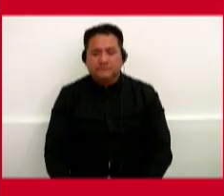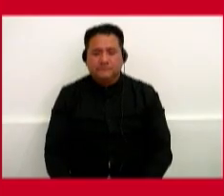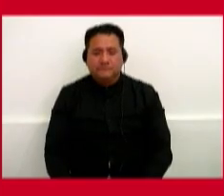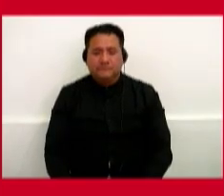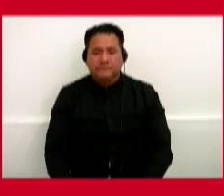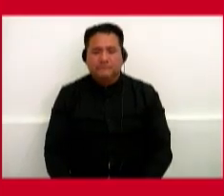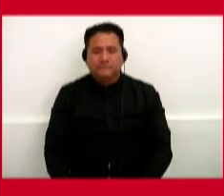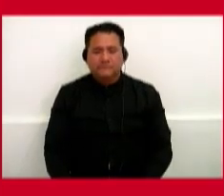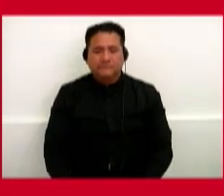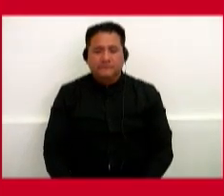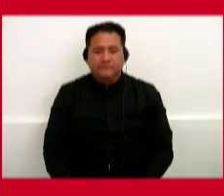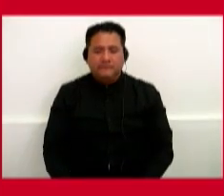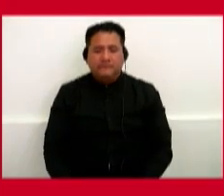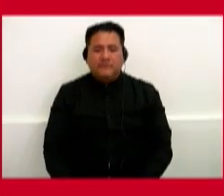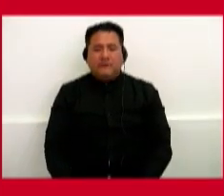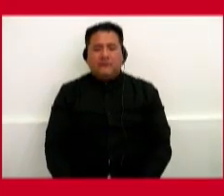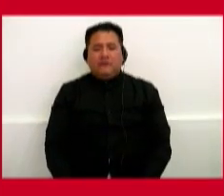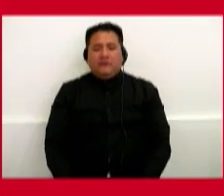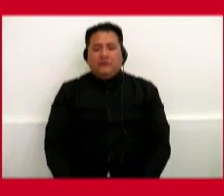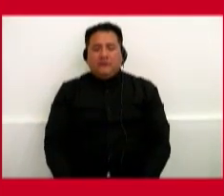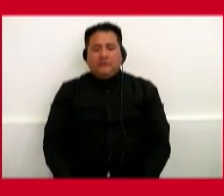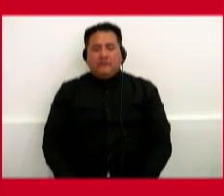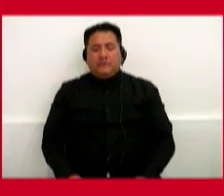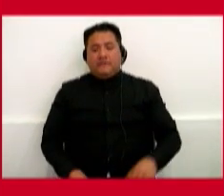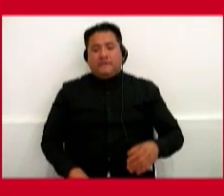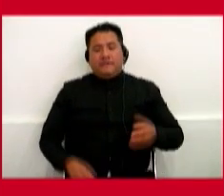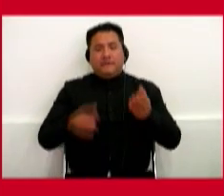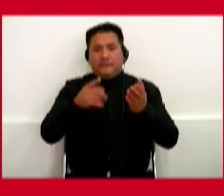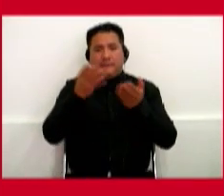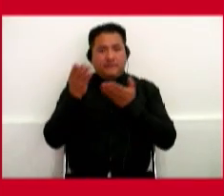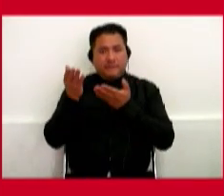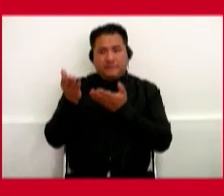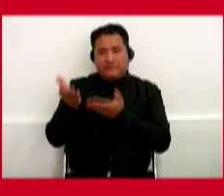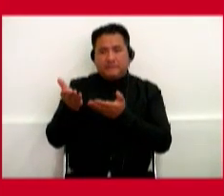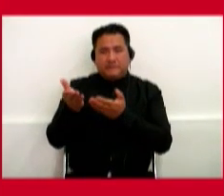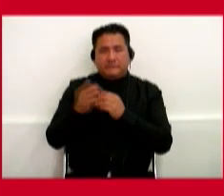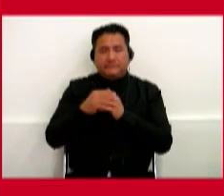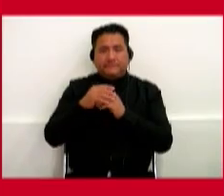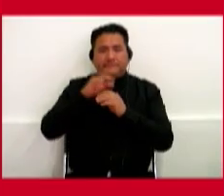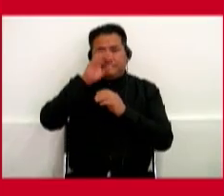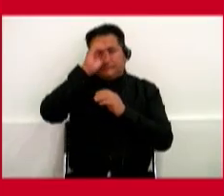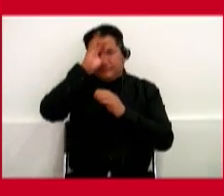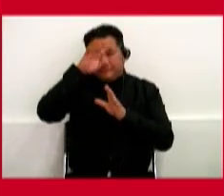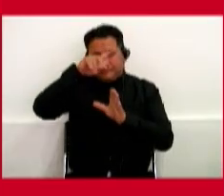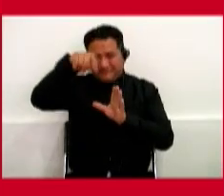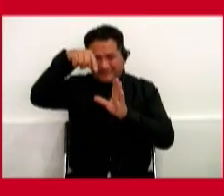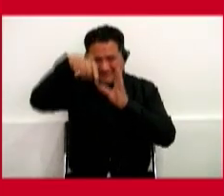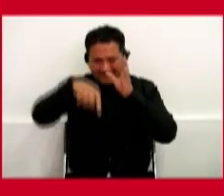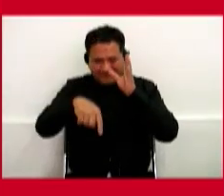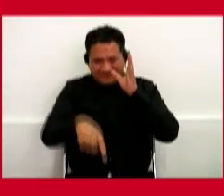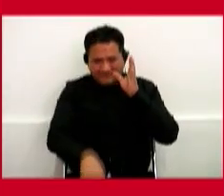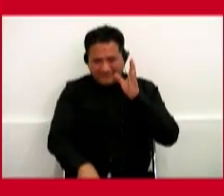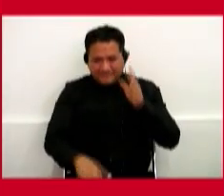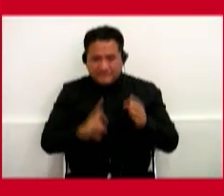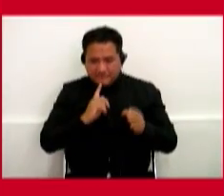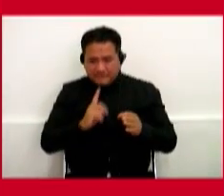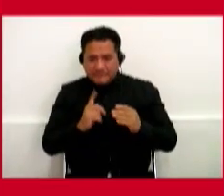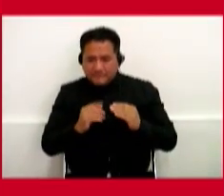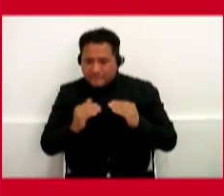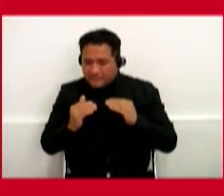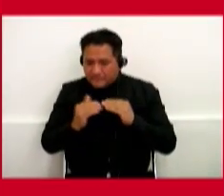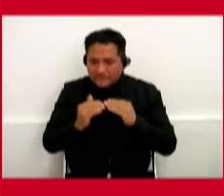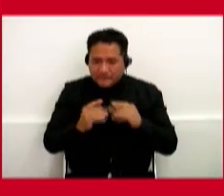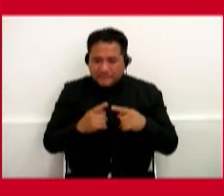A ver, ahí sí. Como pueden ver acá también en minería subterránea es lo mismo. Podemos establecer diferentes criterios y ver diferentes métodos